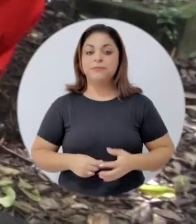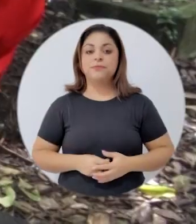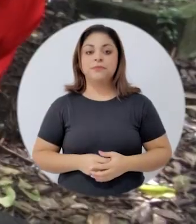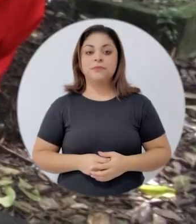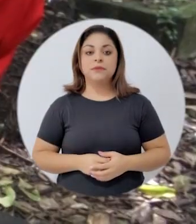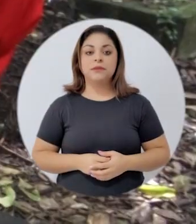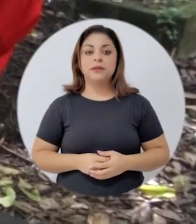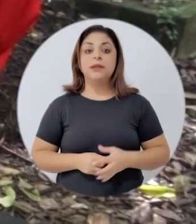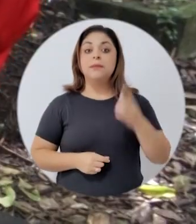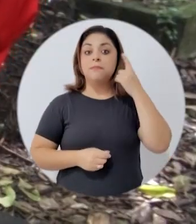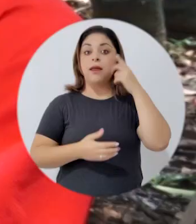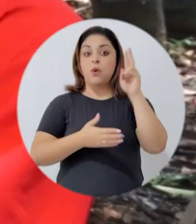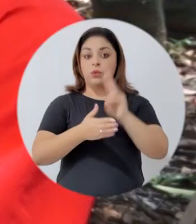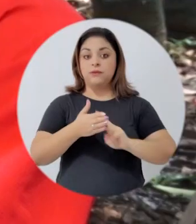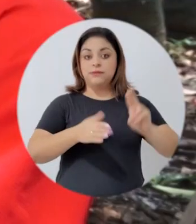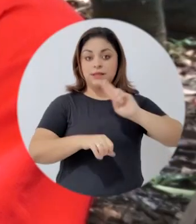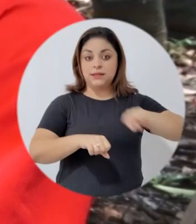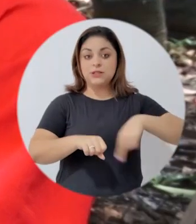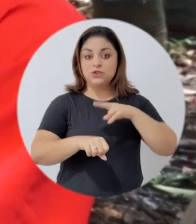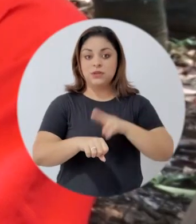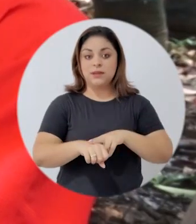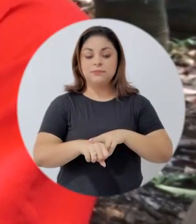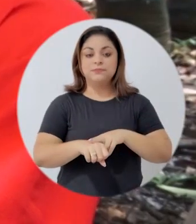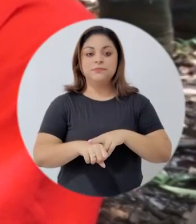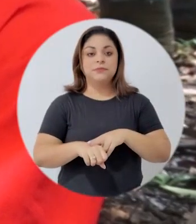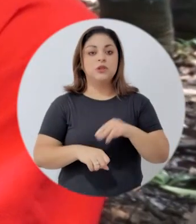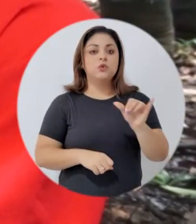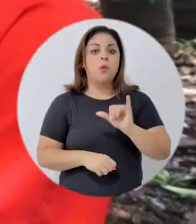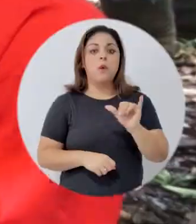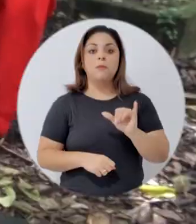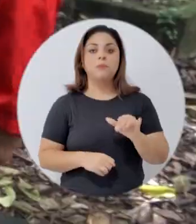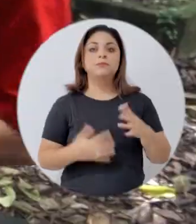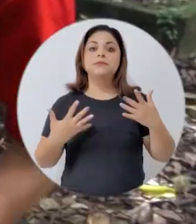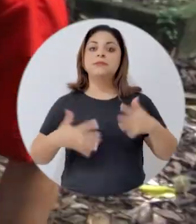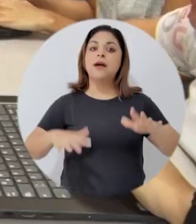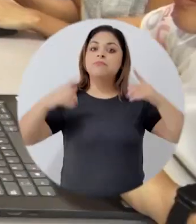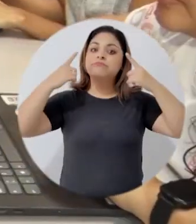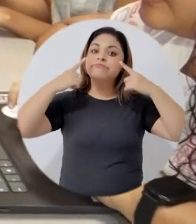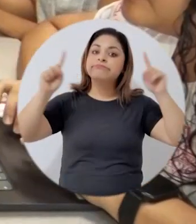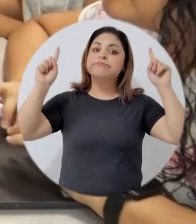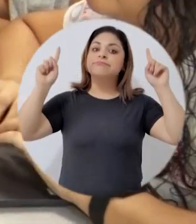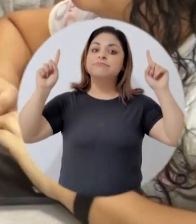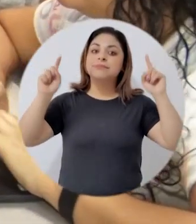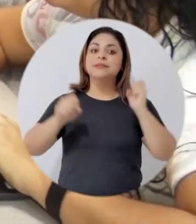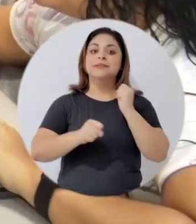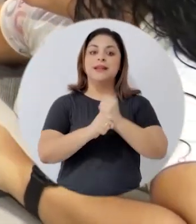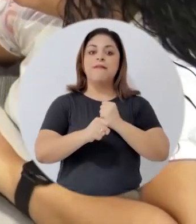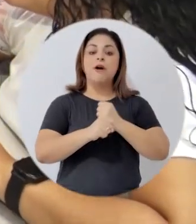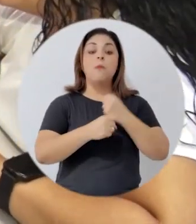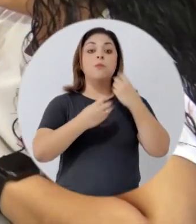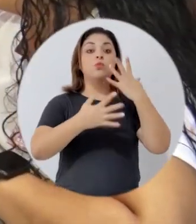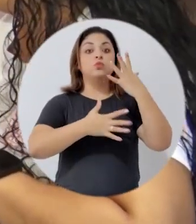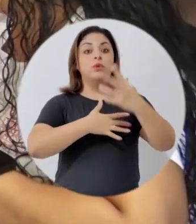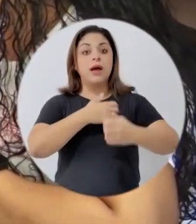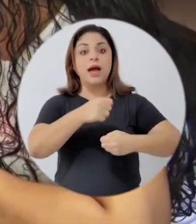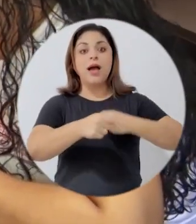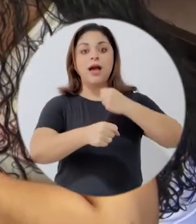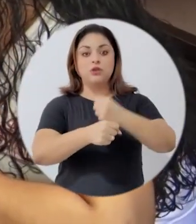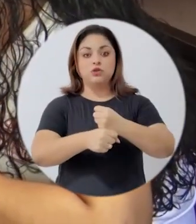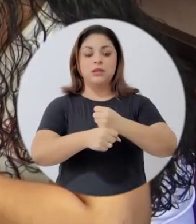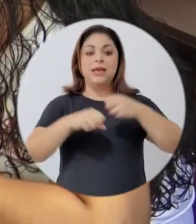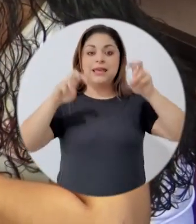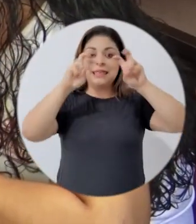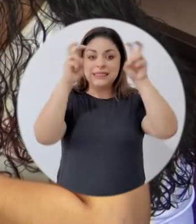Y para la Universidad Nacional es como culminar un trabajo de muchos años en un